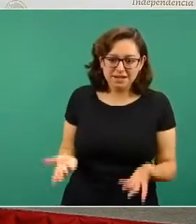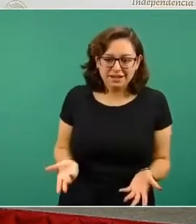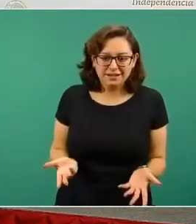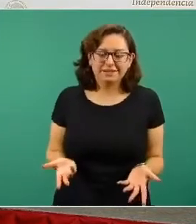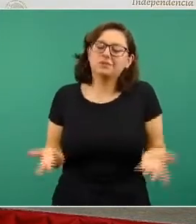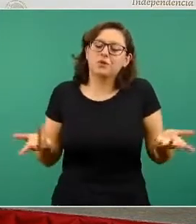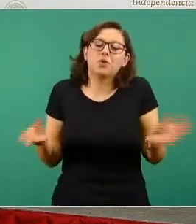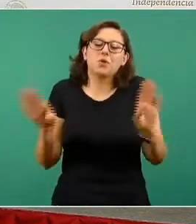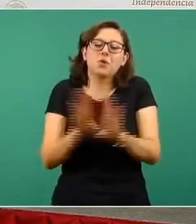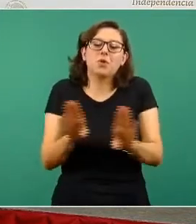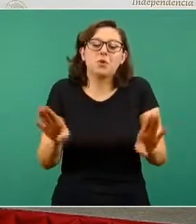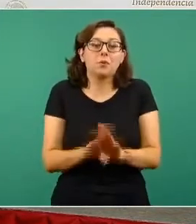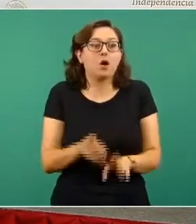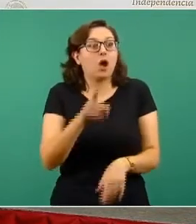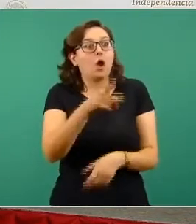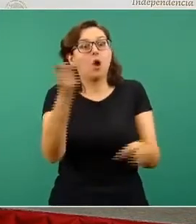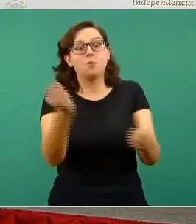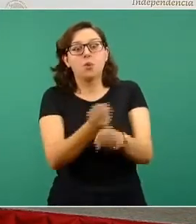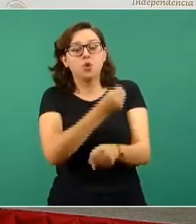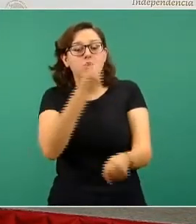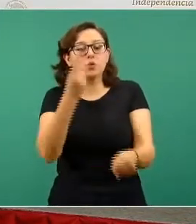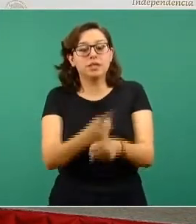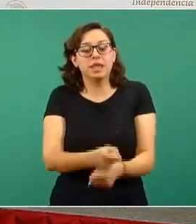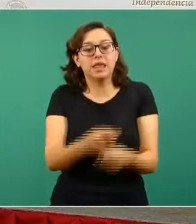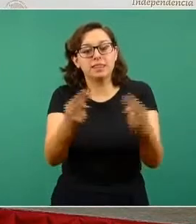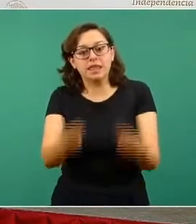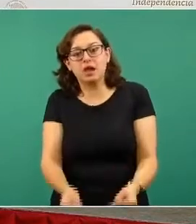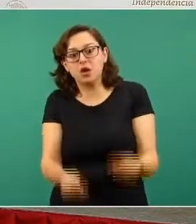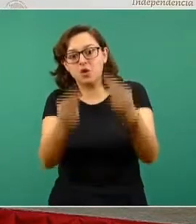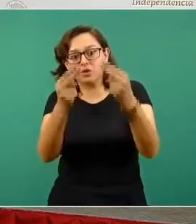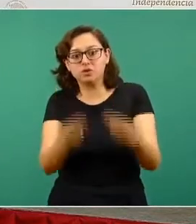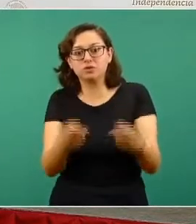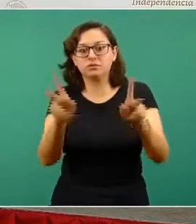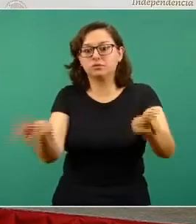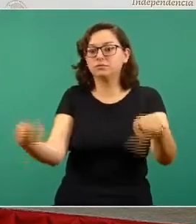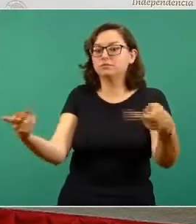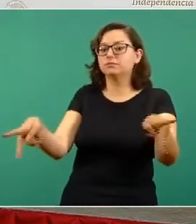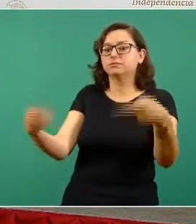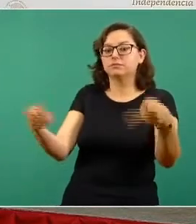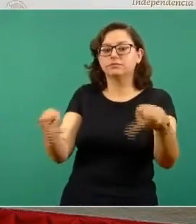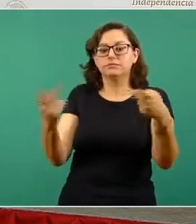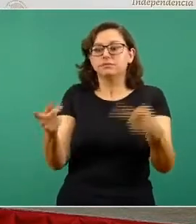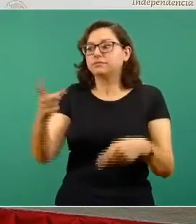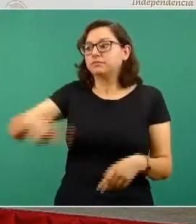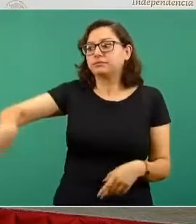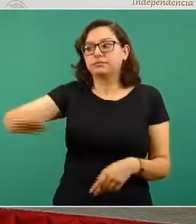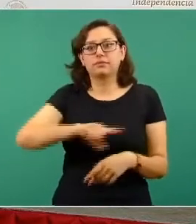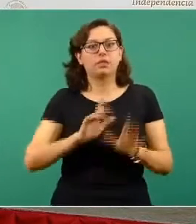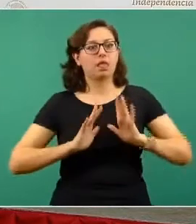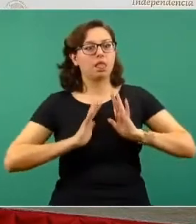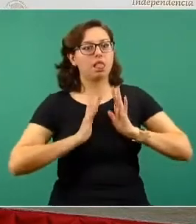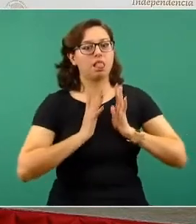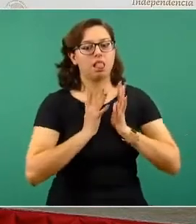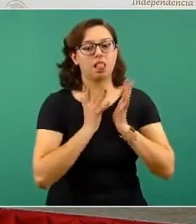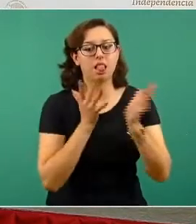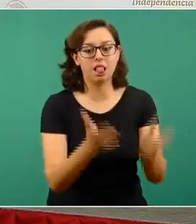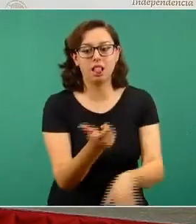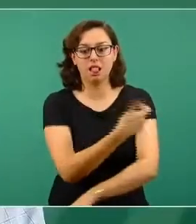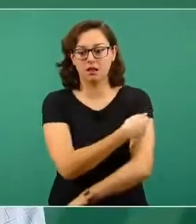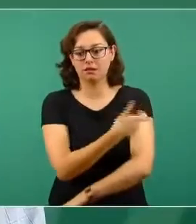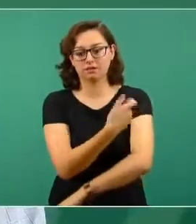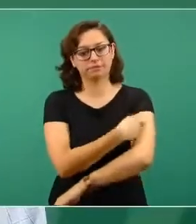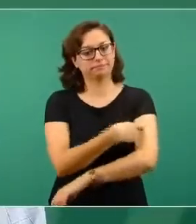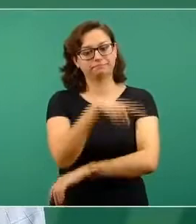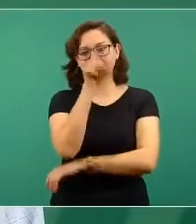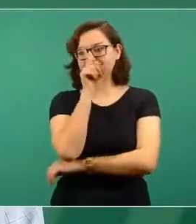privado o que es una oportunidad que por ahí apareció, porque de seguro 100% eso va a ser mentira, va a ser falso